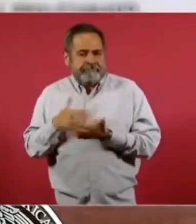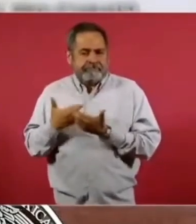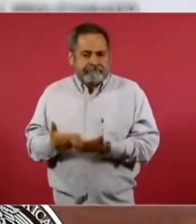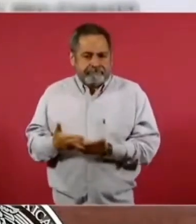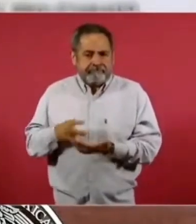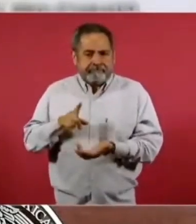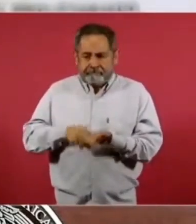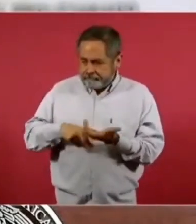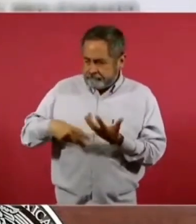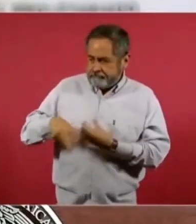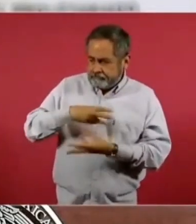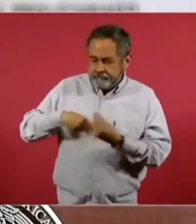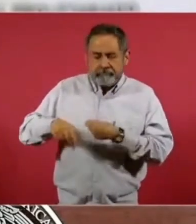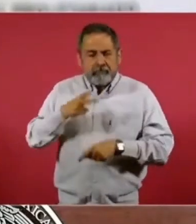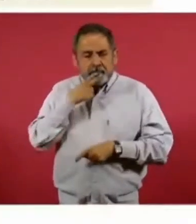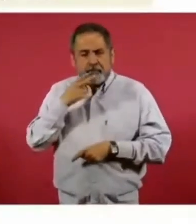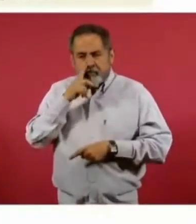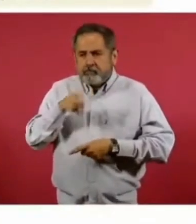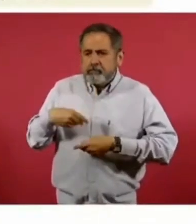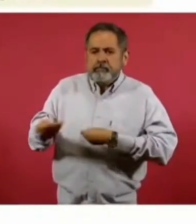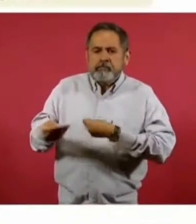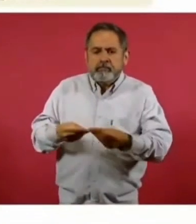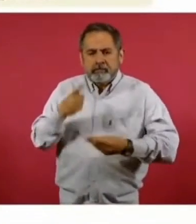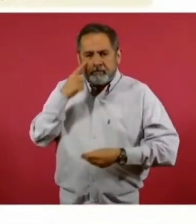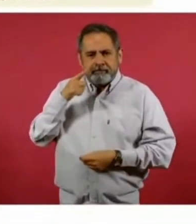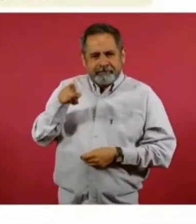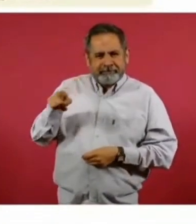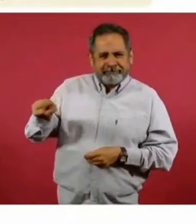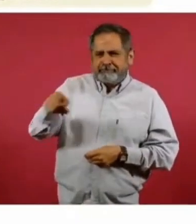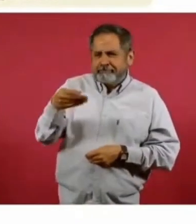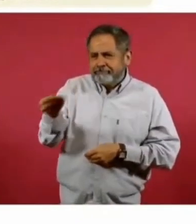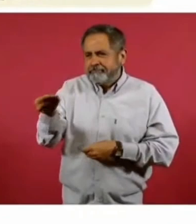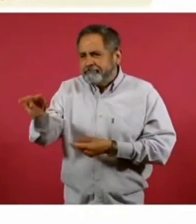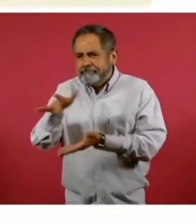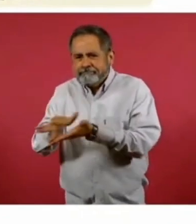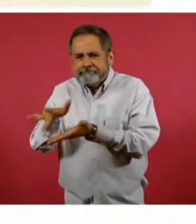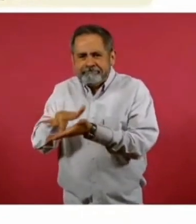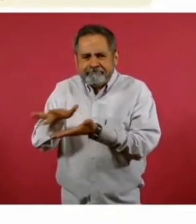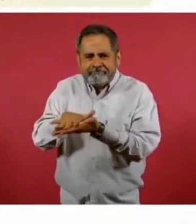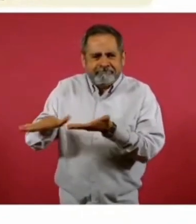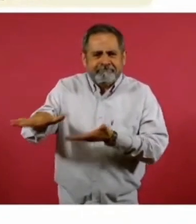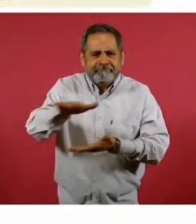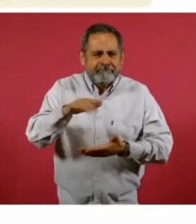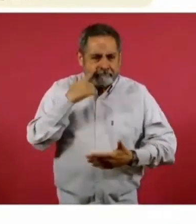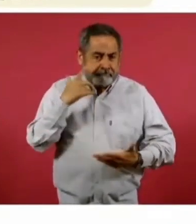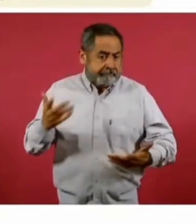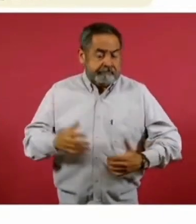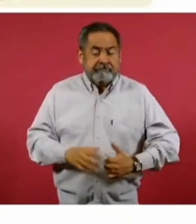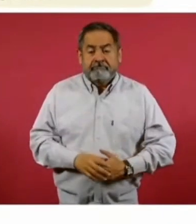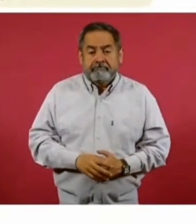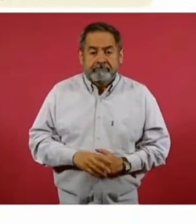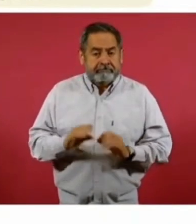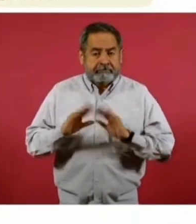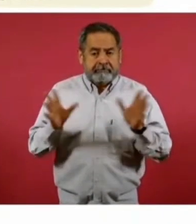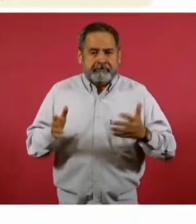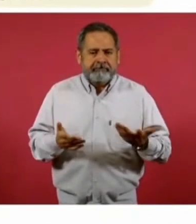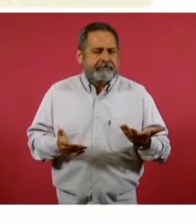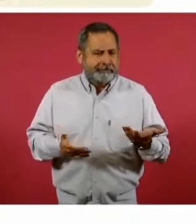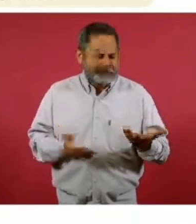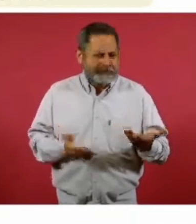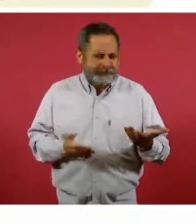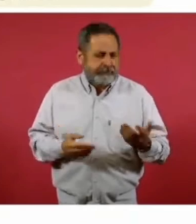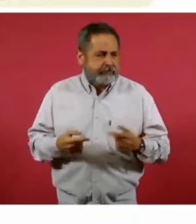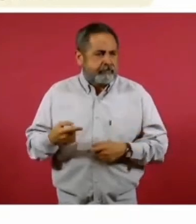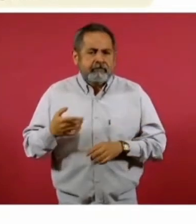son utilizados para programas de bienestar y obras públicas. Ahora, hay que preguntarnos qué hacían con